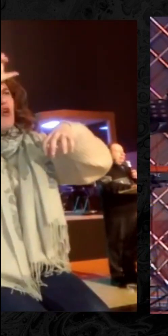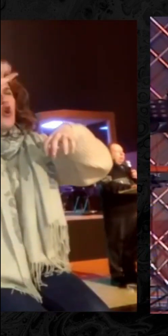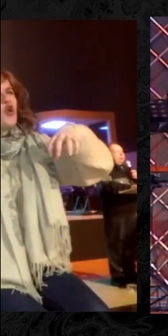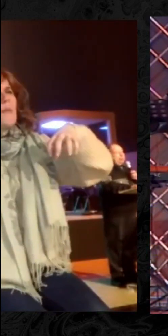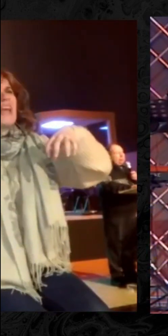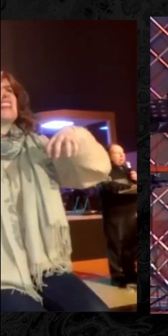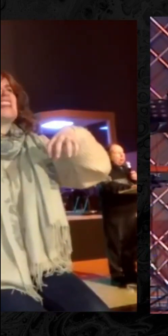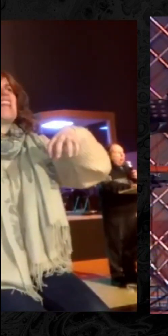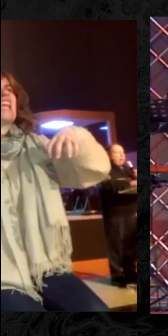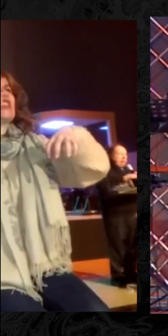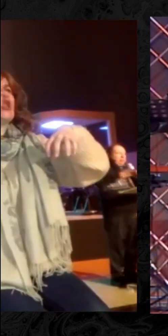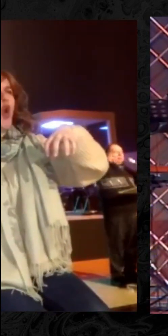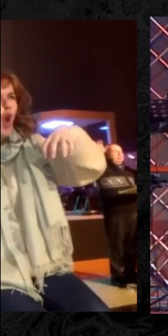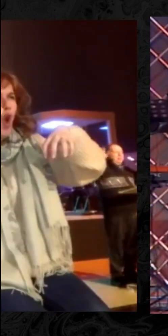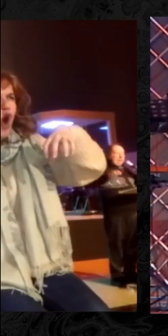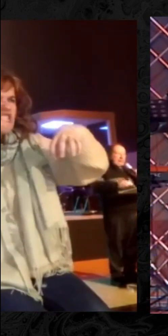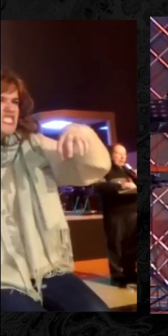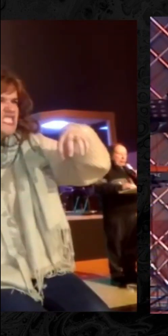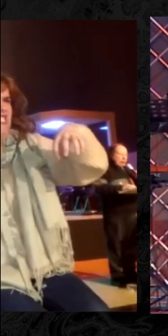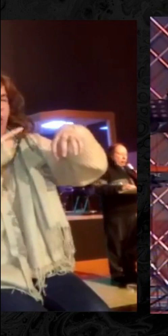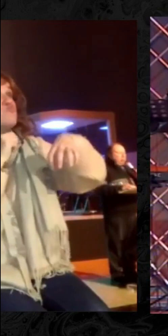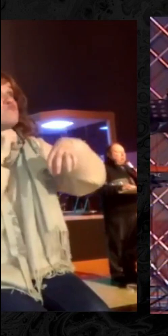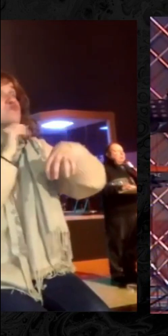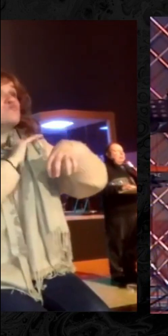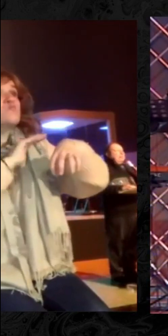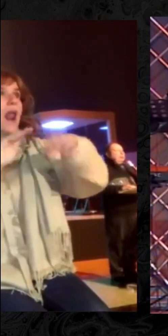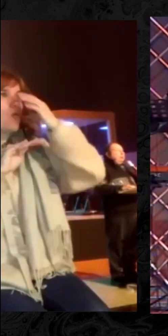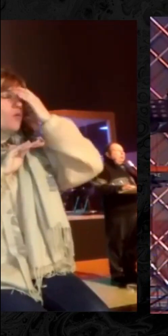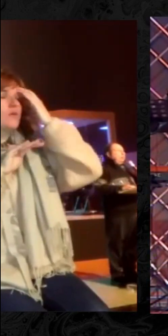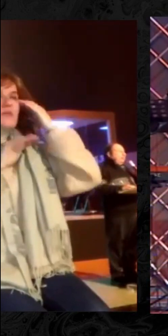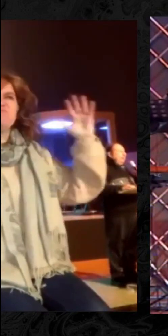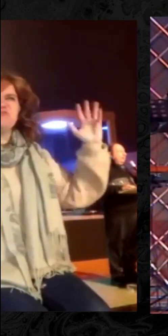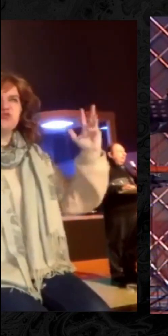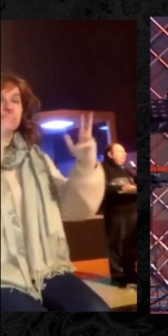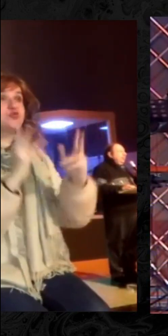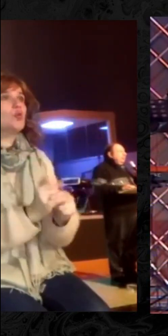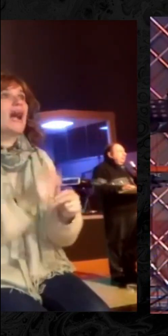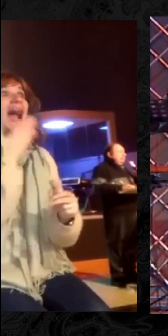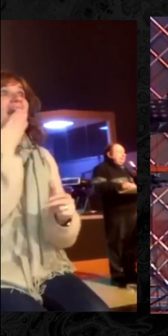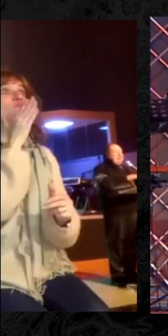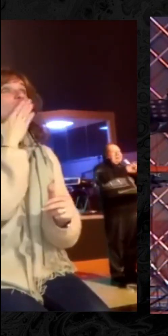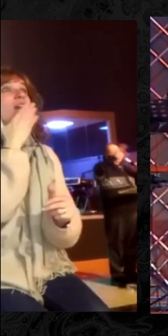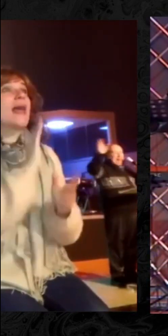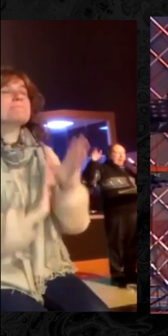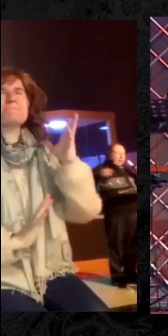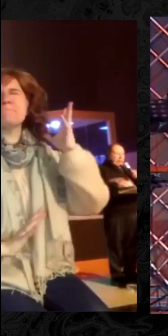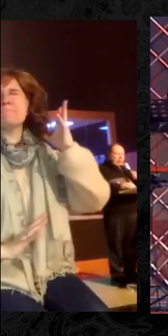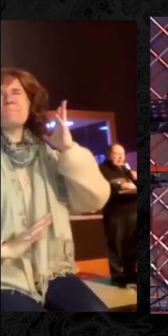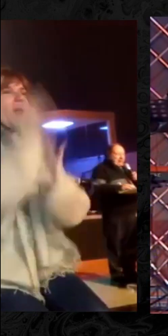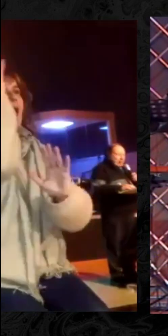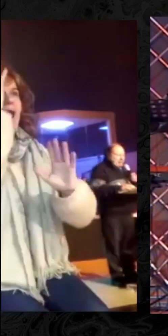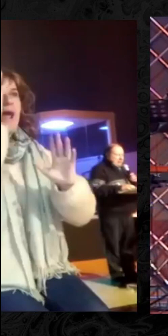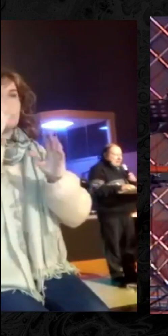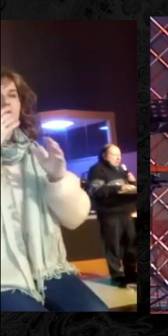huyeron como pudieron se expandieron por todo el mundo ahí se cumplió la profecía partido por